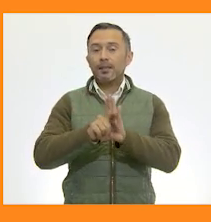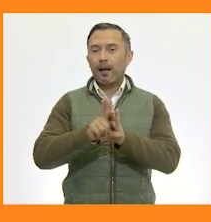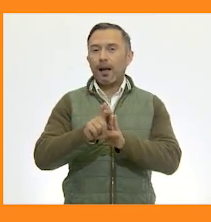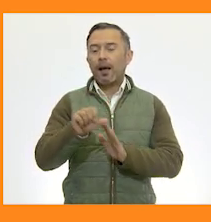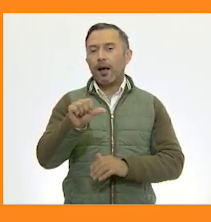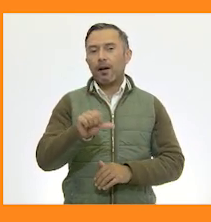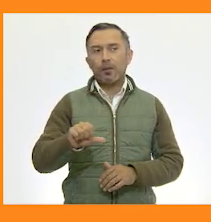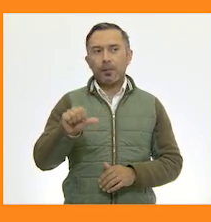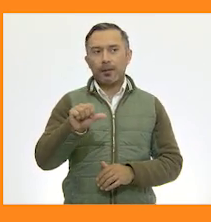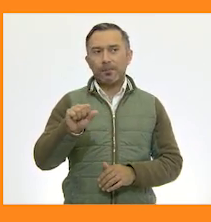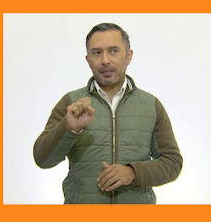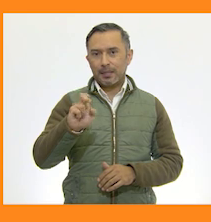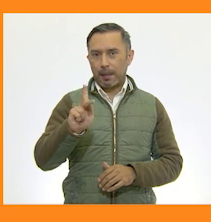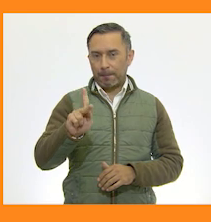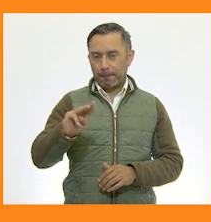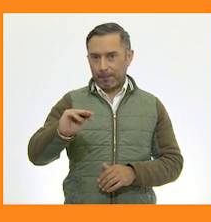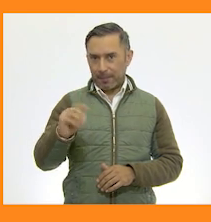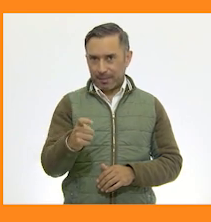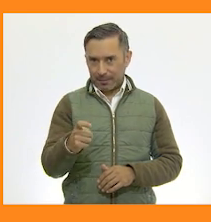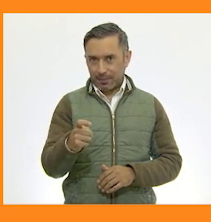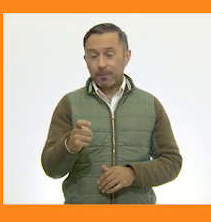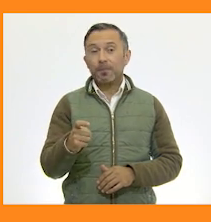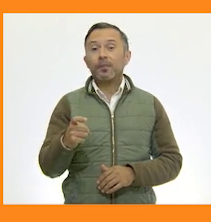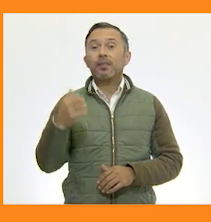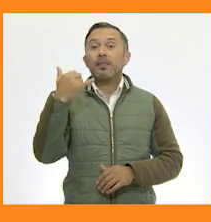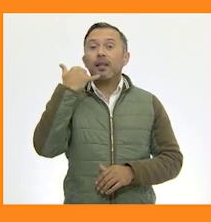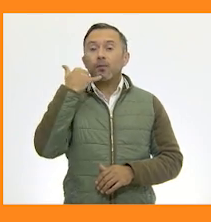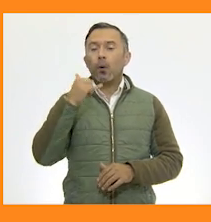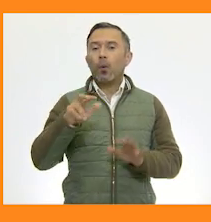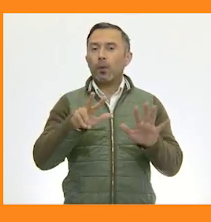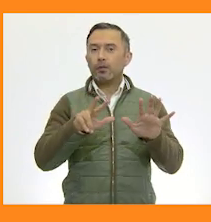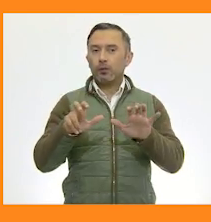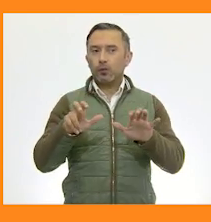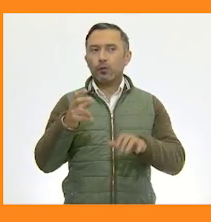@cepmx. Teléfonos Educatel